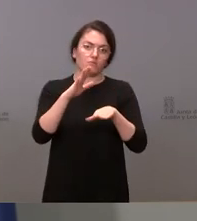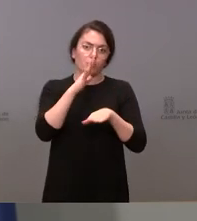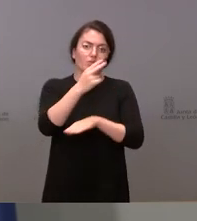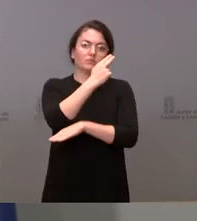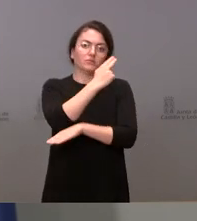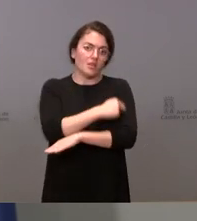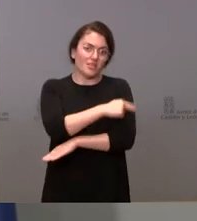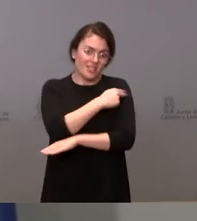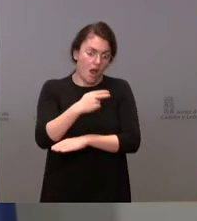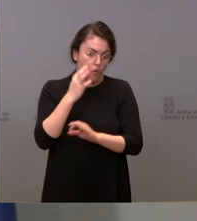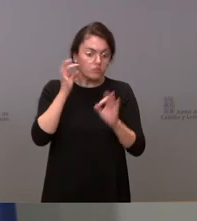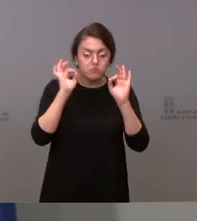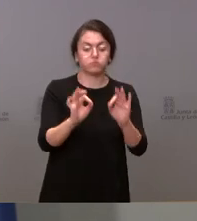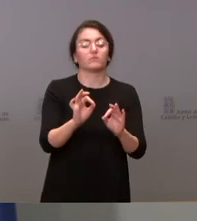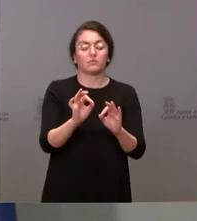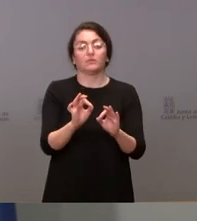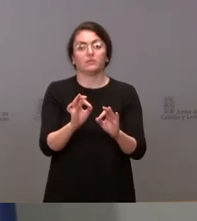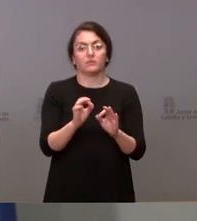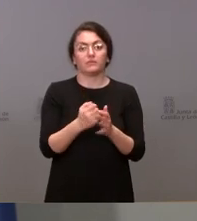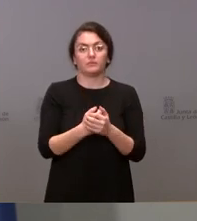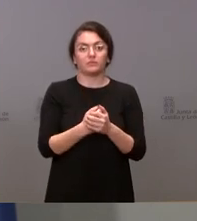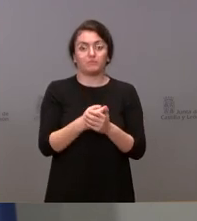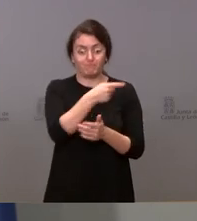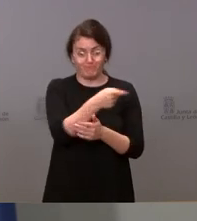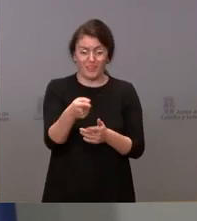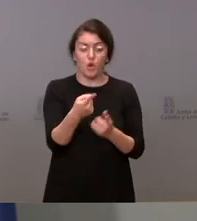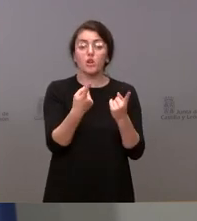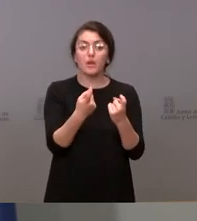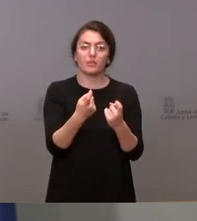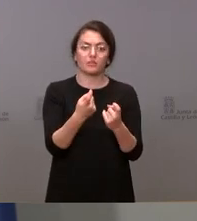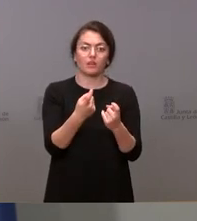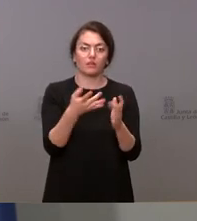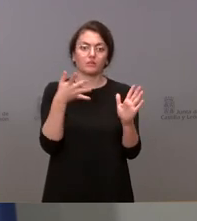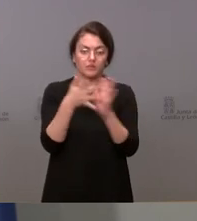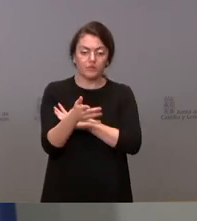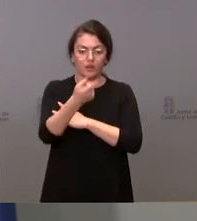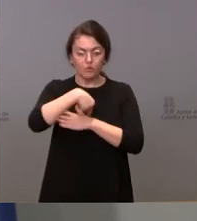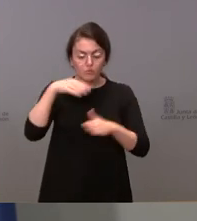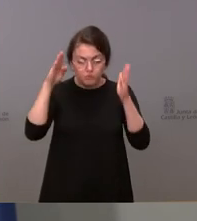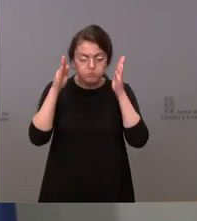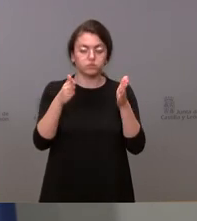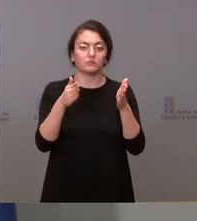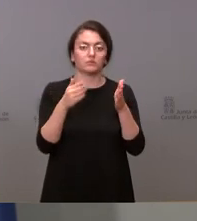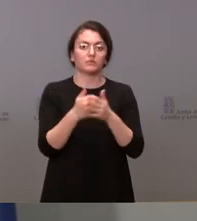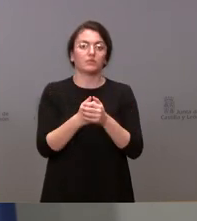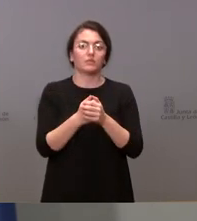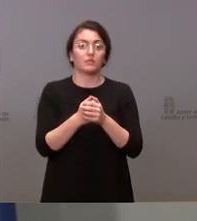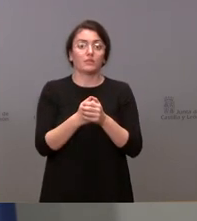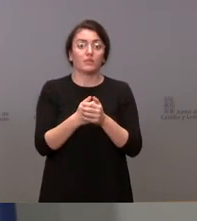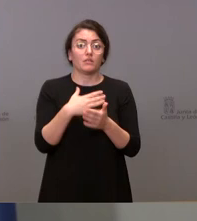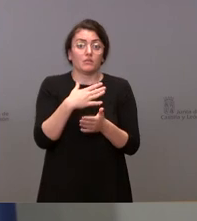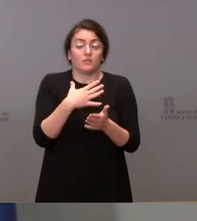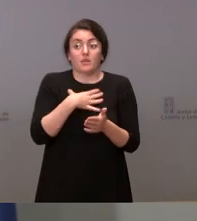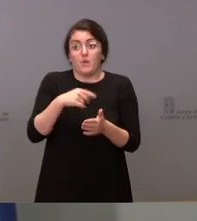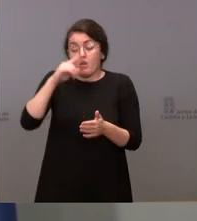es a los pacientes, a quienes nos necesitan, a quienes sufren de enfermedad. Igual hemos olvidado esta